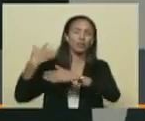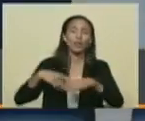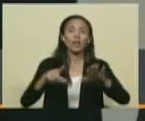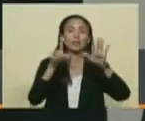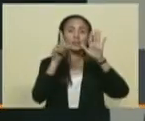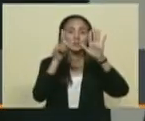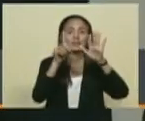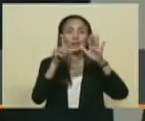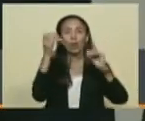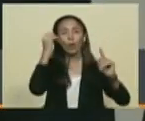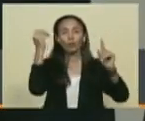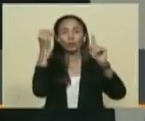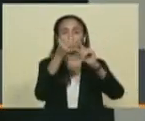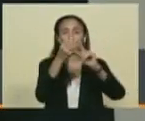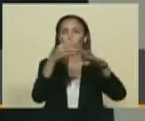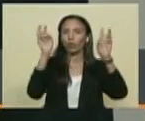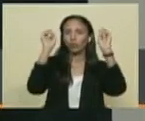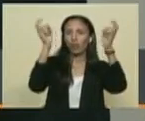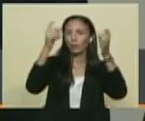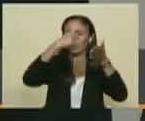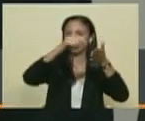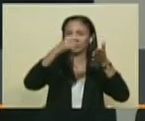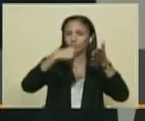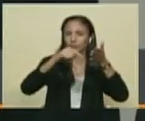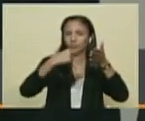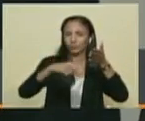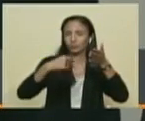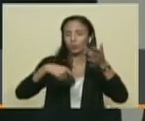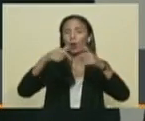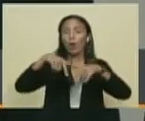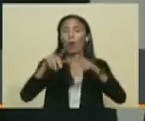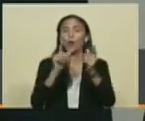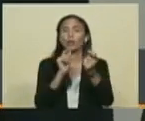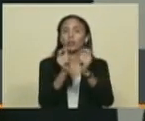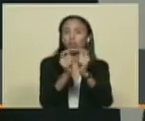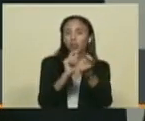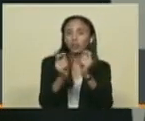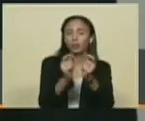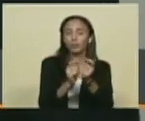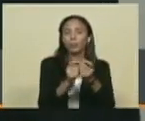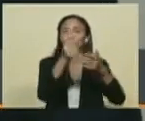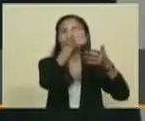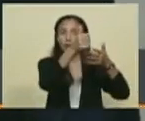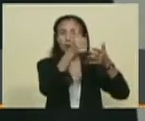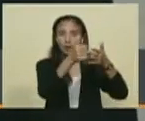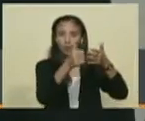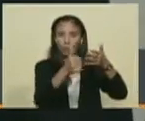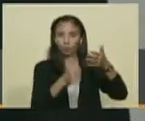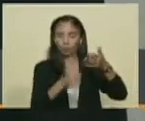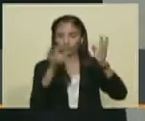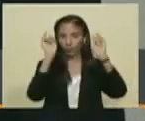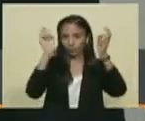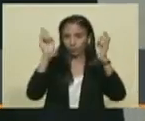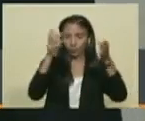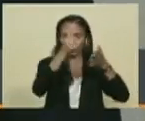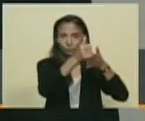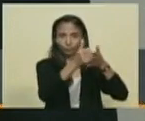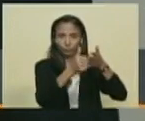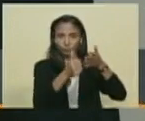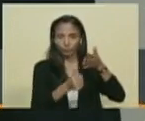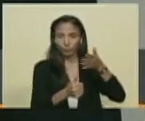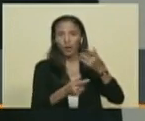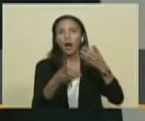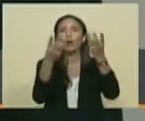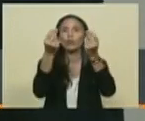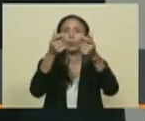grandes temas que estamos discutiendo. Y cada tema tiene un número de